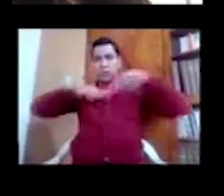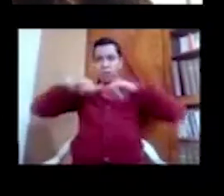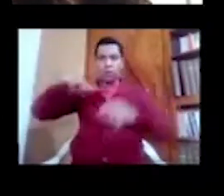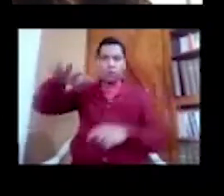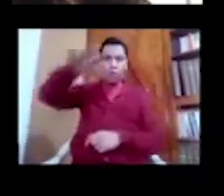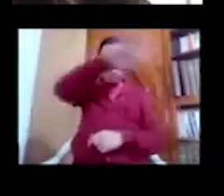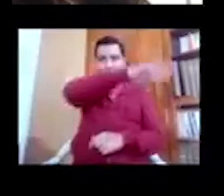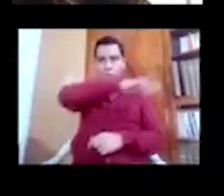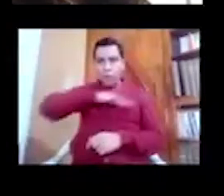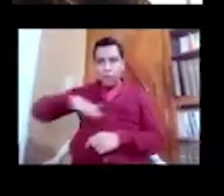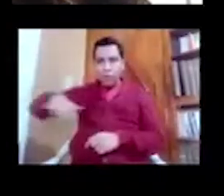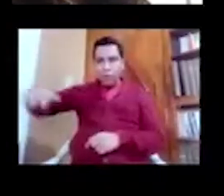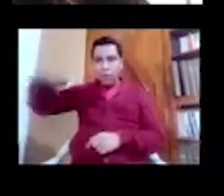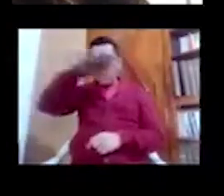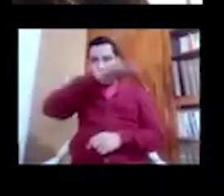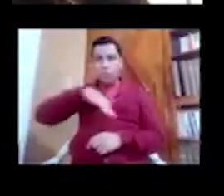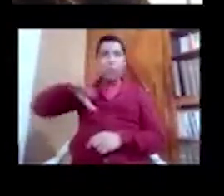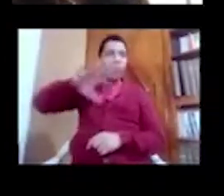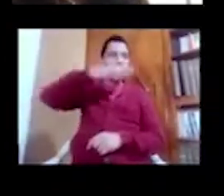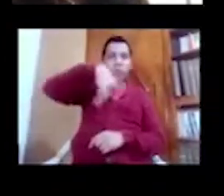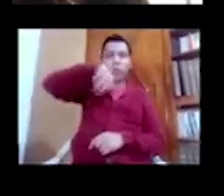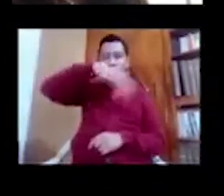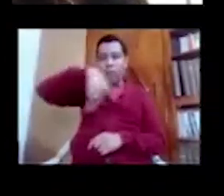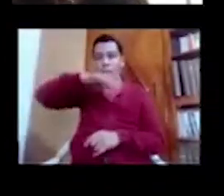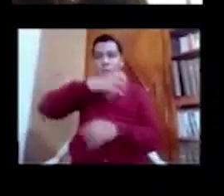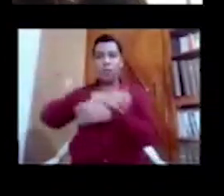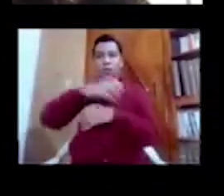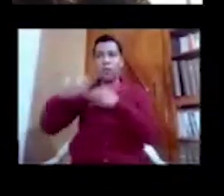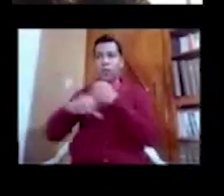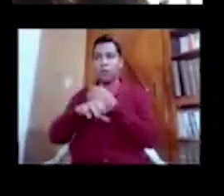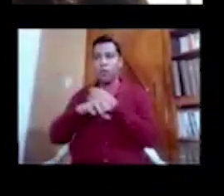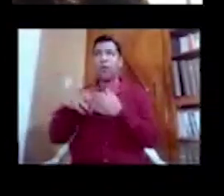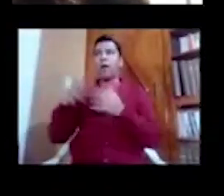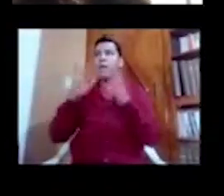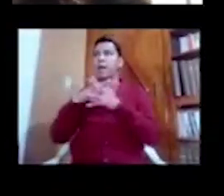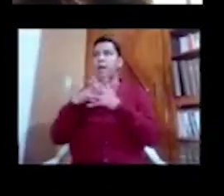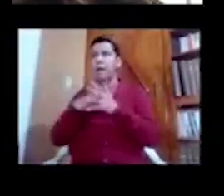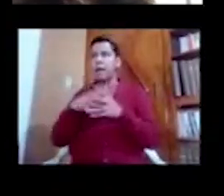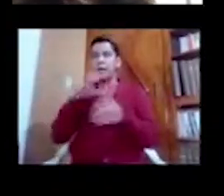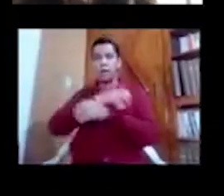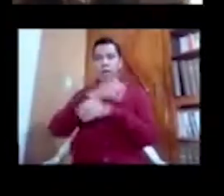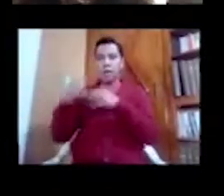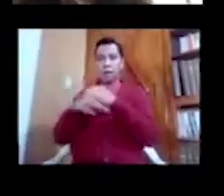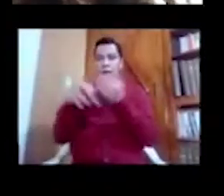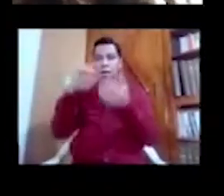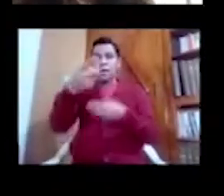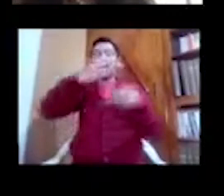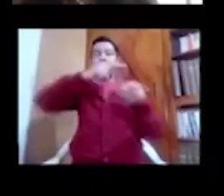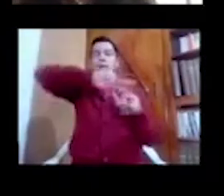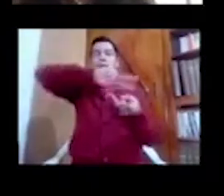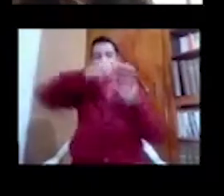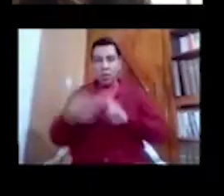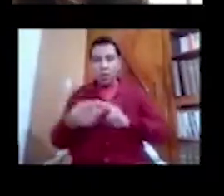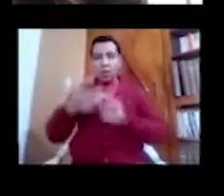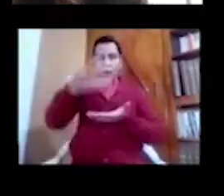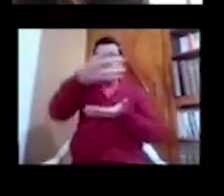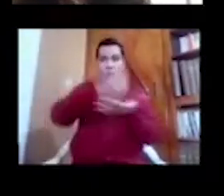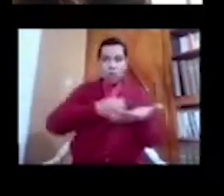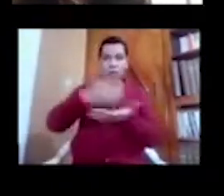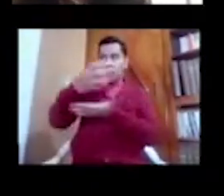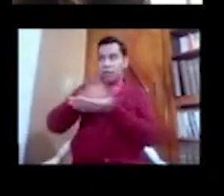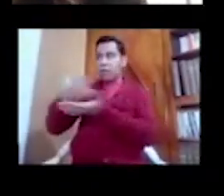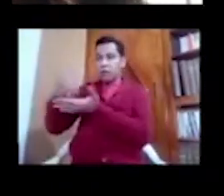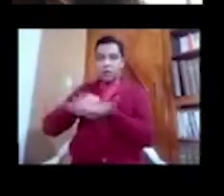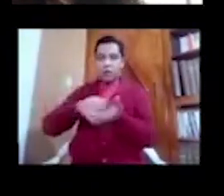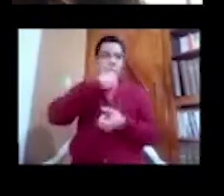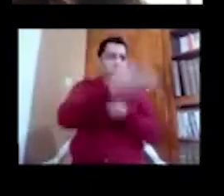buscando productos con los cuales intercambiar sus propios productos y de esa manera traer objetos exóticos, digamos, al centro,